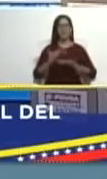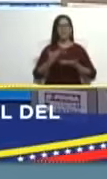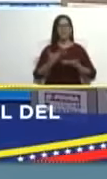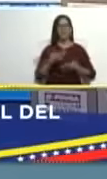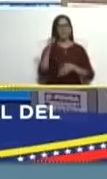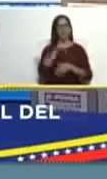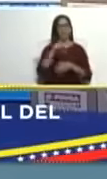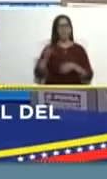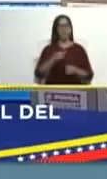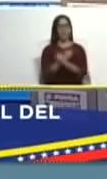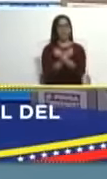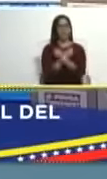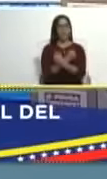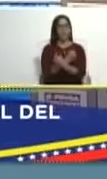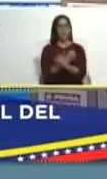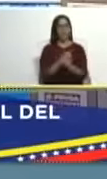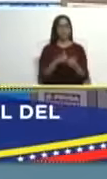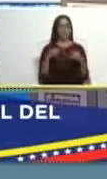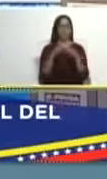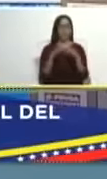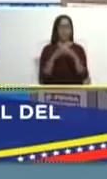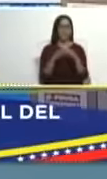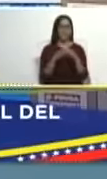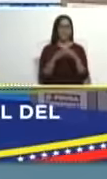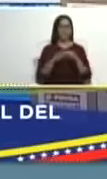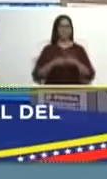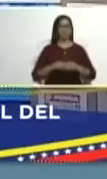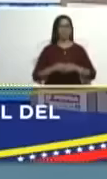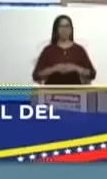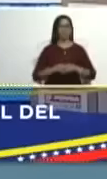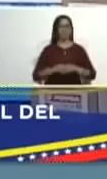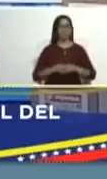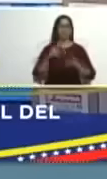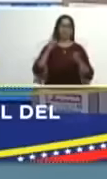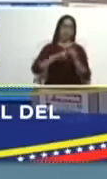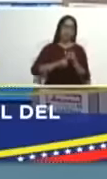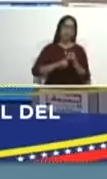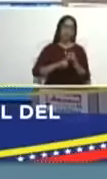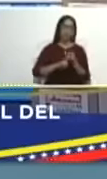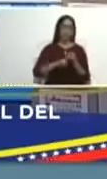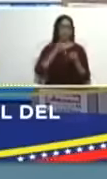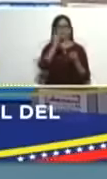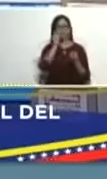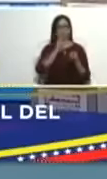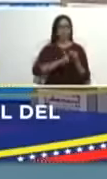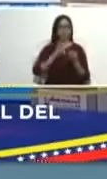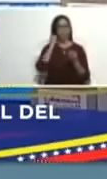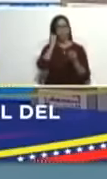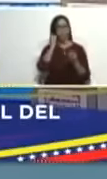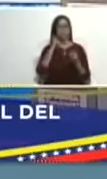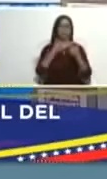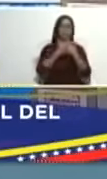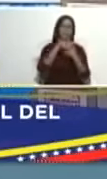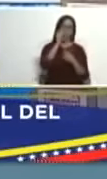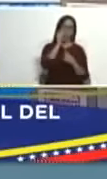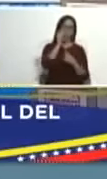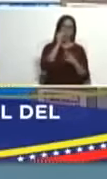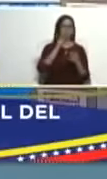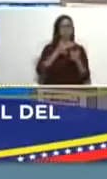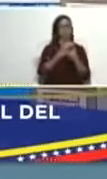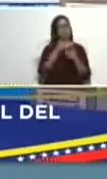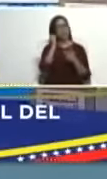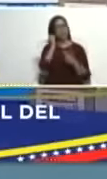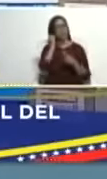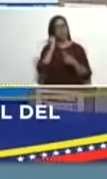amados, su compañero, su compañera, su esposo, su esposa, su novio, su novia,